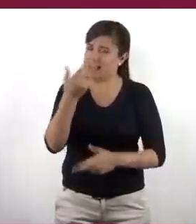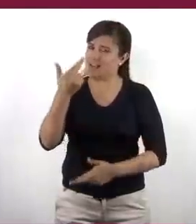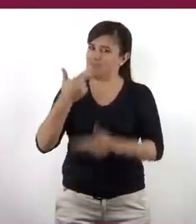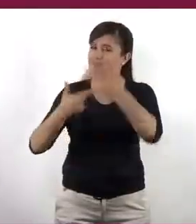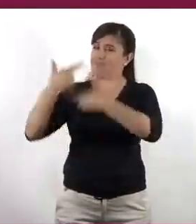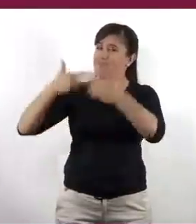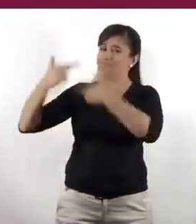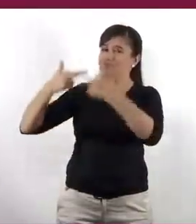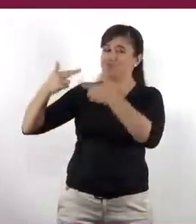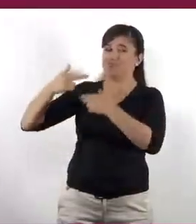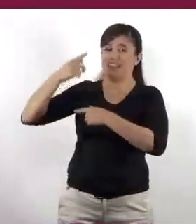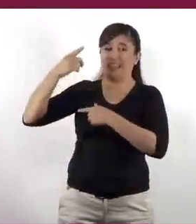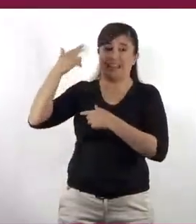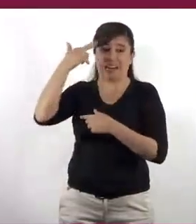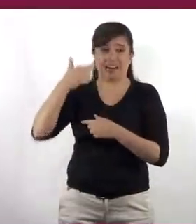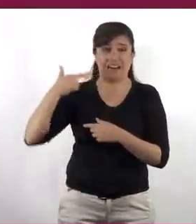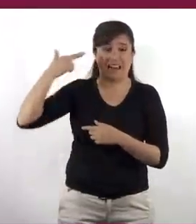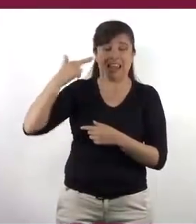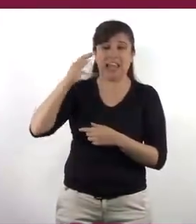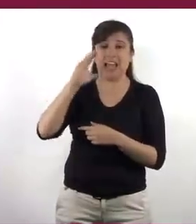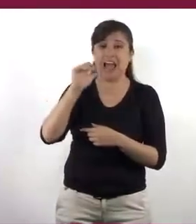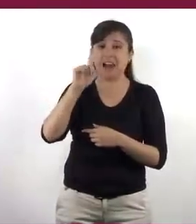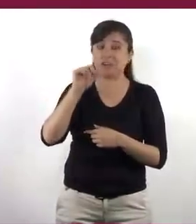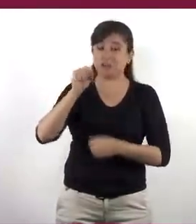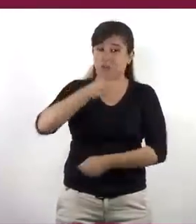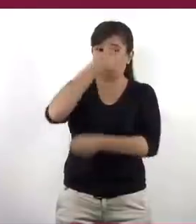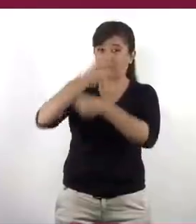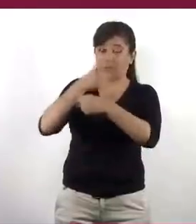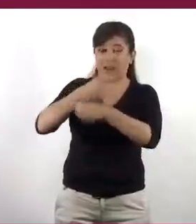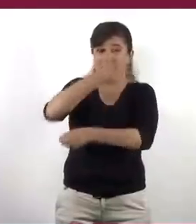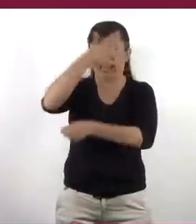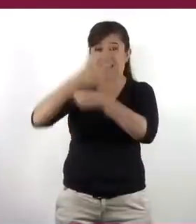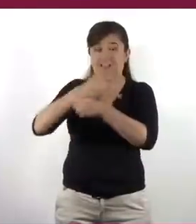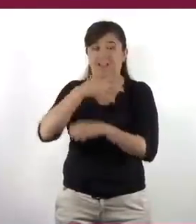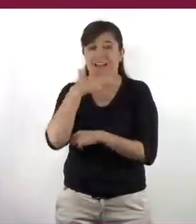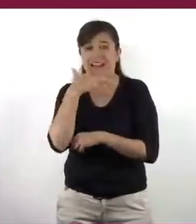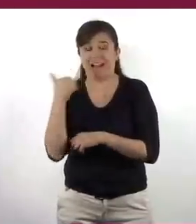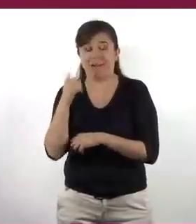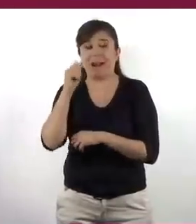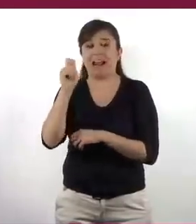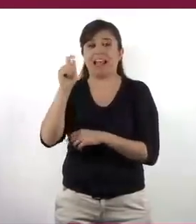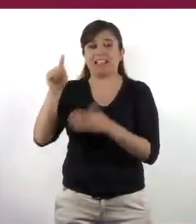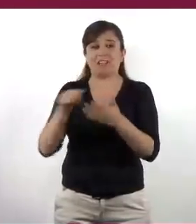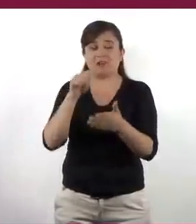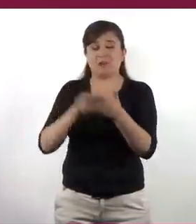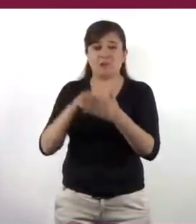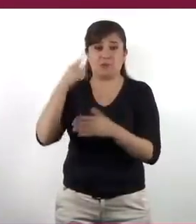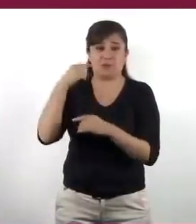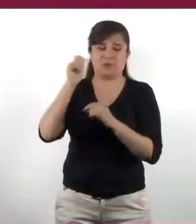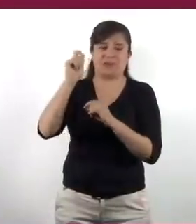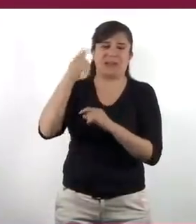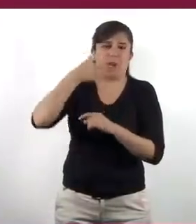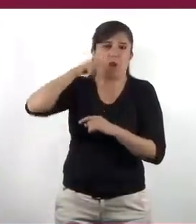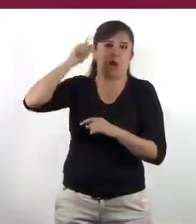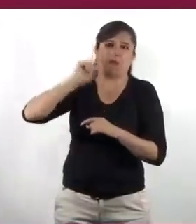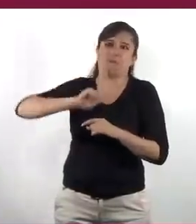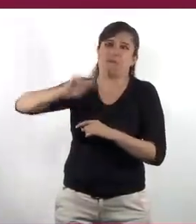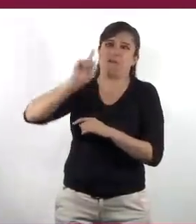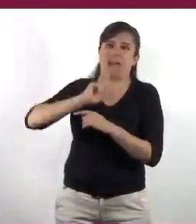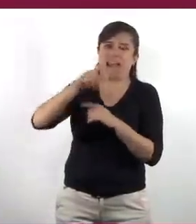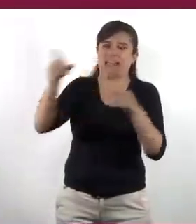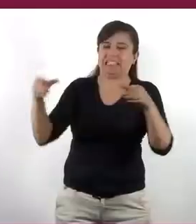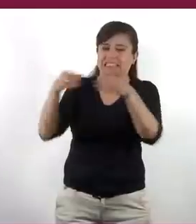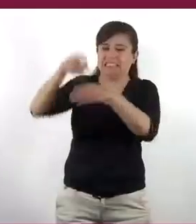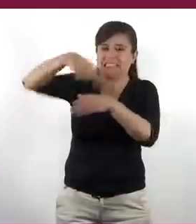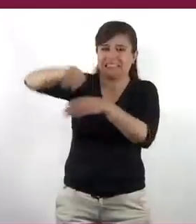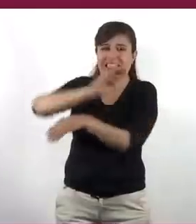cuando Carlos I de España, V de Alemania, hijo de Juana la Loca y de Felipe el Hermoso, gobernó España